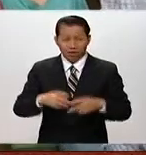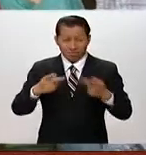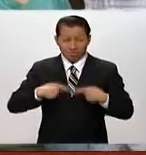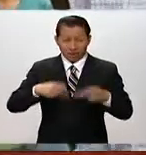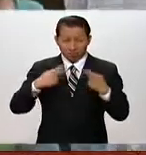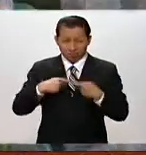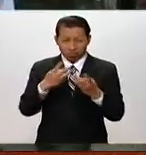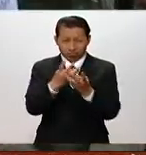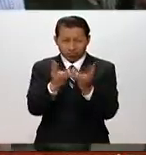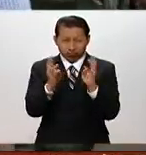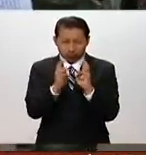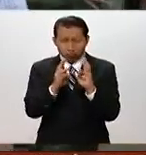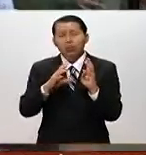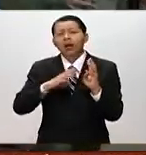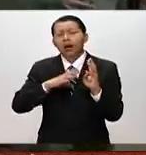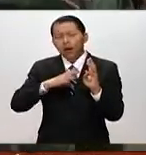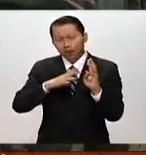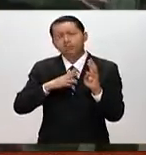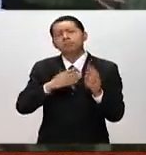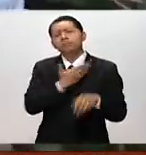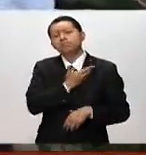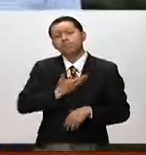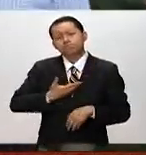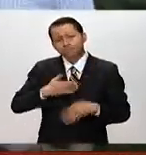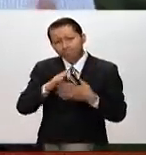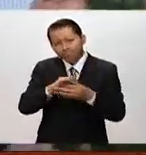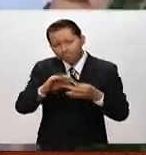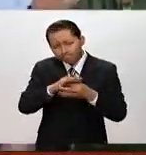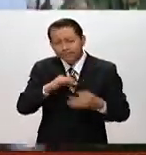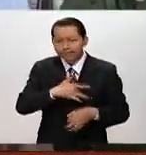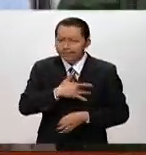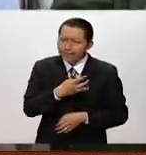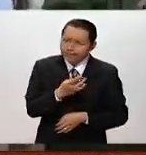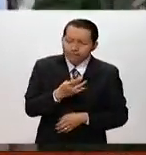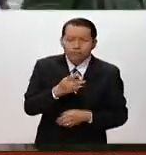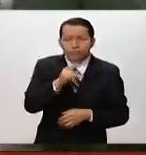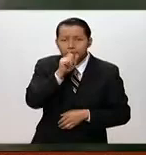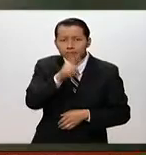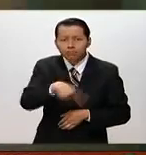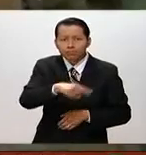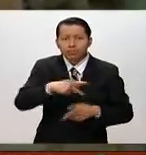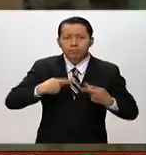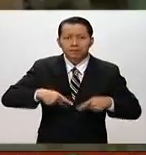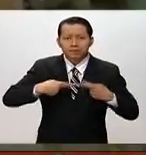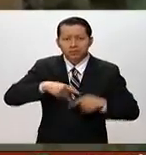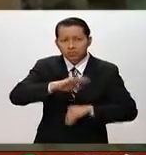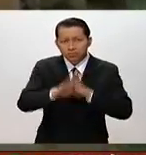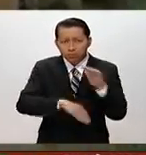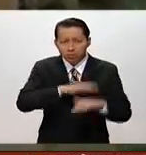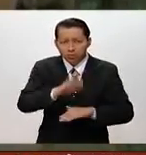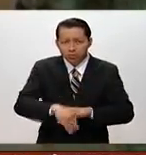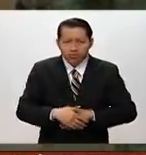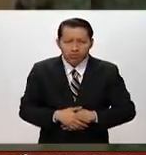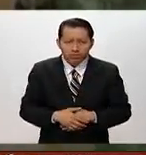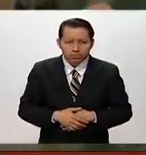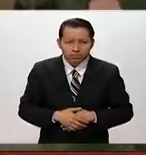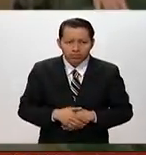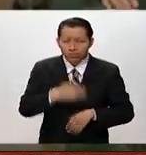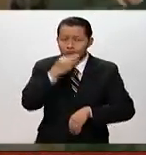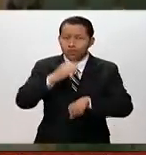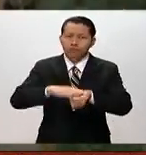el presidente externó sus condolencias por las personas que perdieron la vida. El que sepan que no están